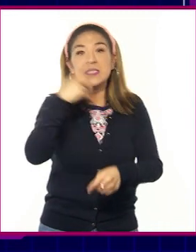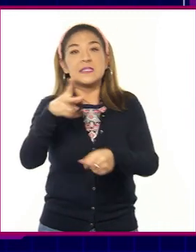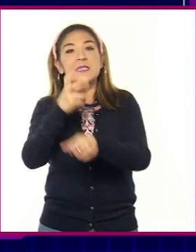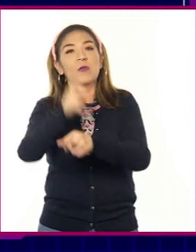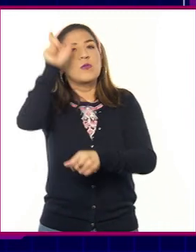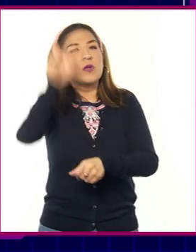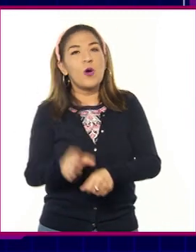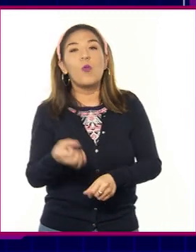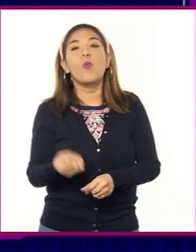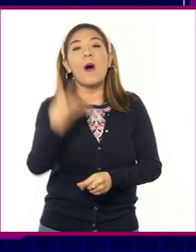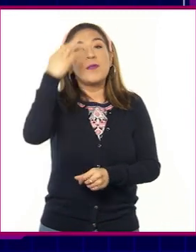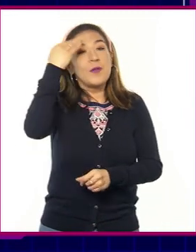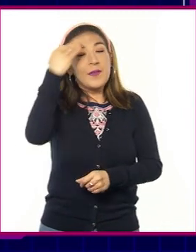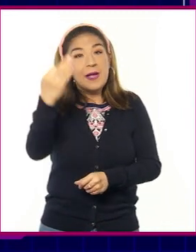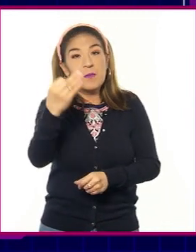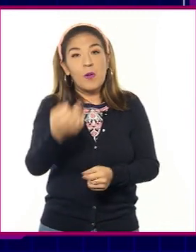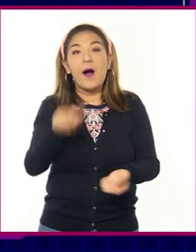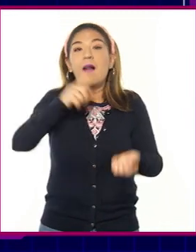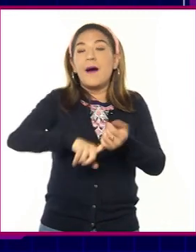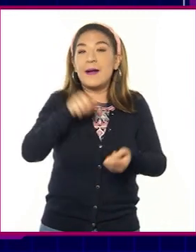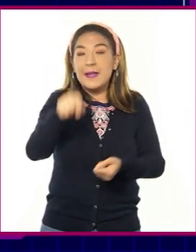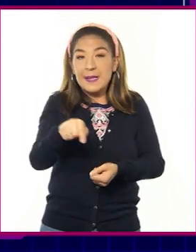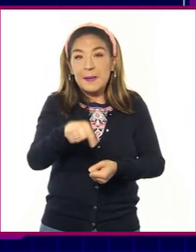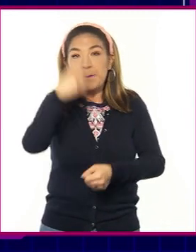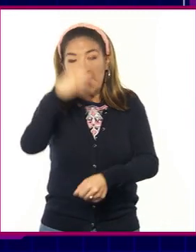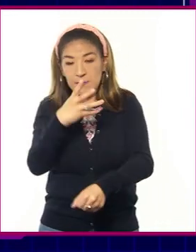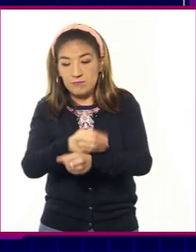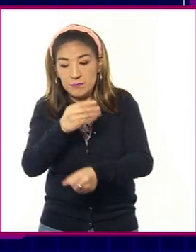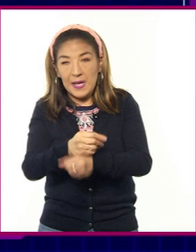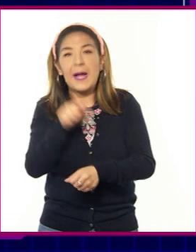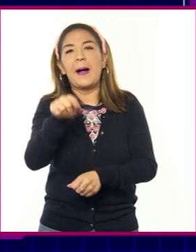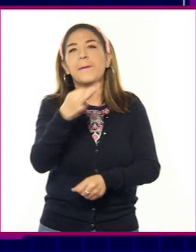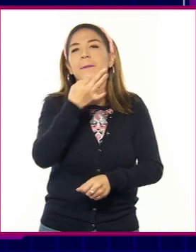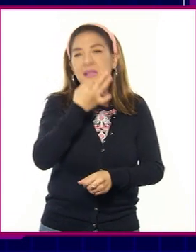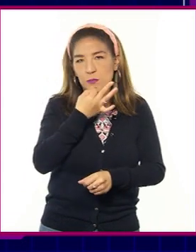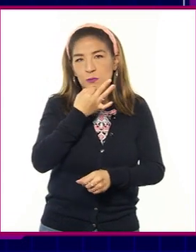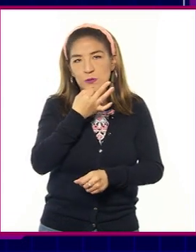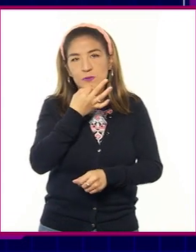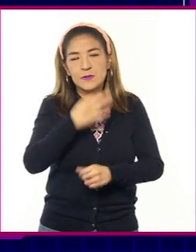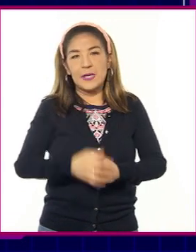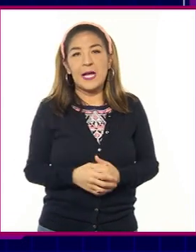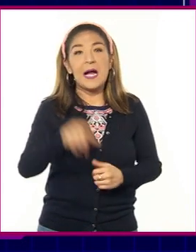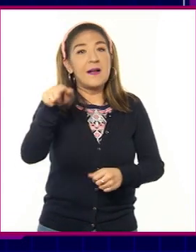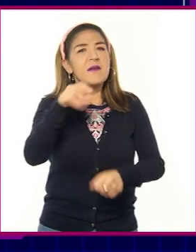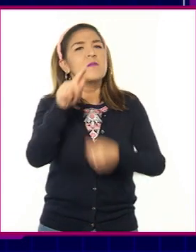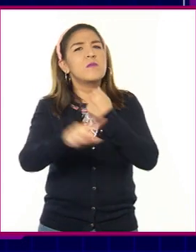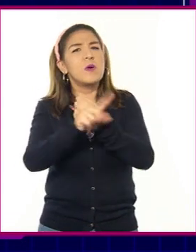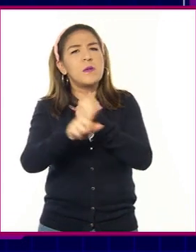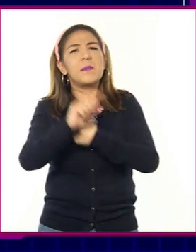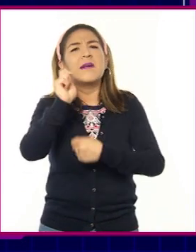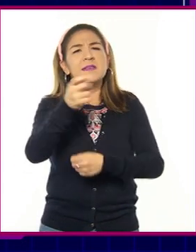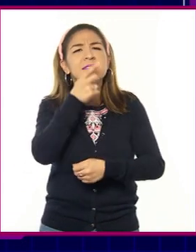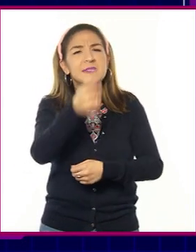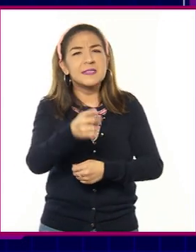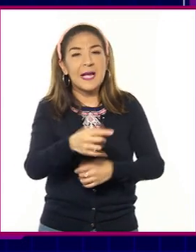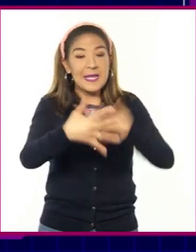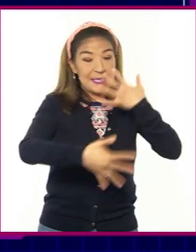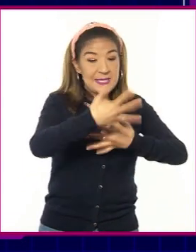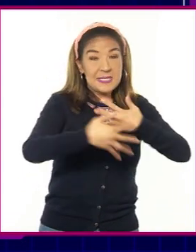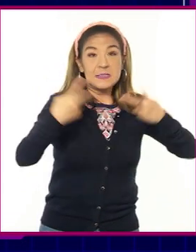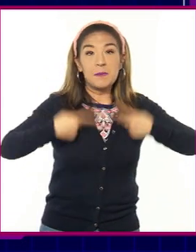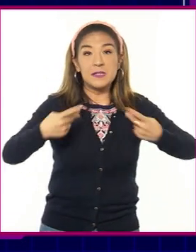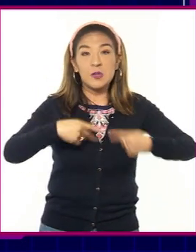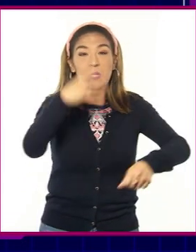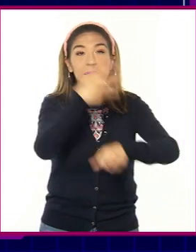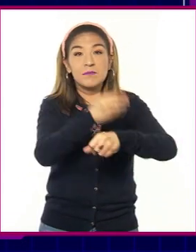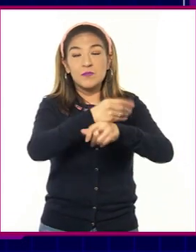el tiempo en minutos que tardarán en hacer ese trabajo. En el problema se dice que 15 mecánicos realizan